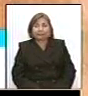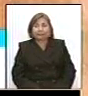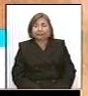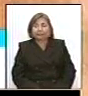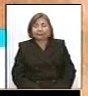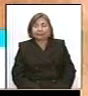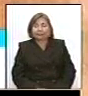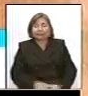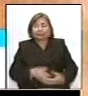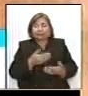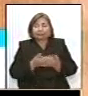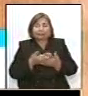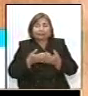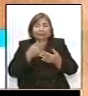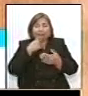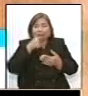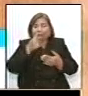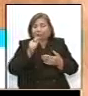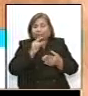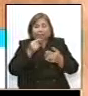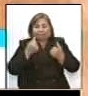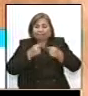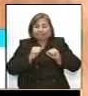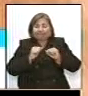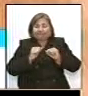Lo que sí no fue posible